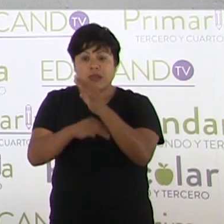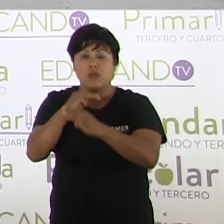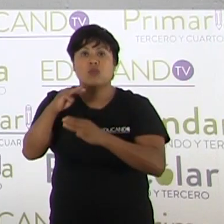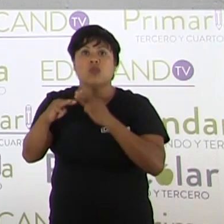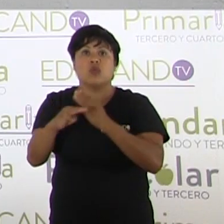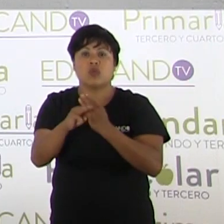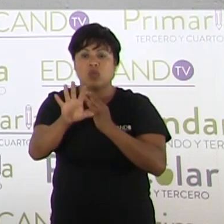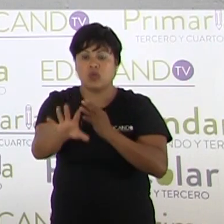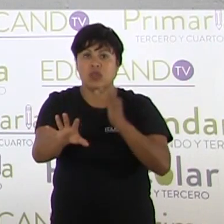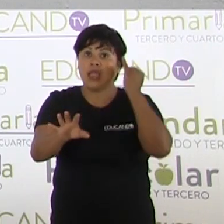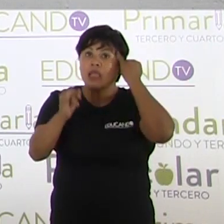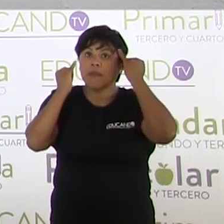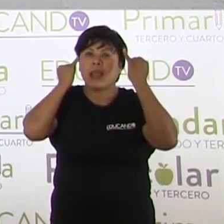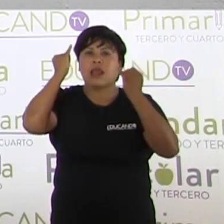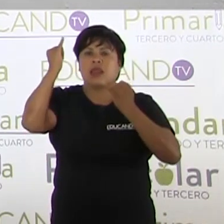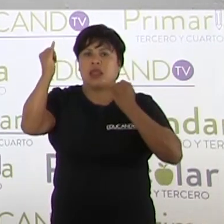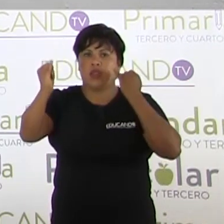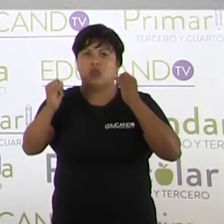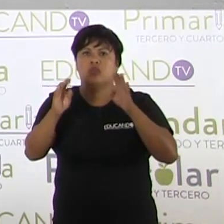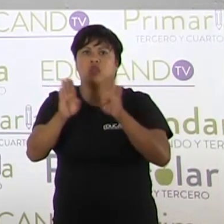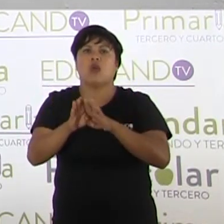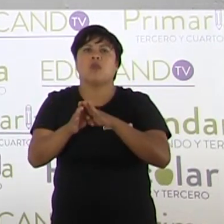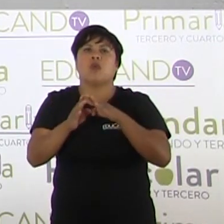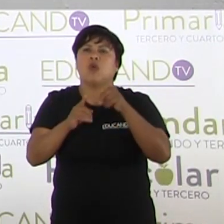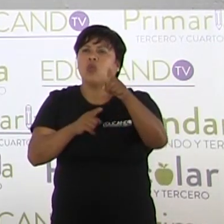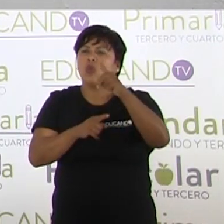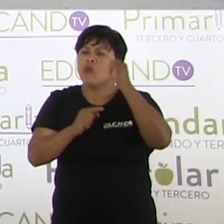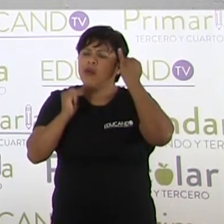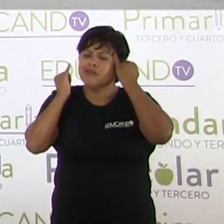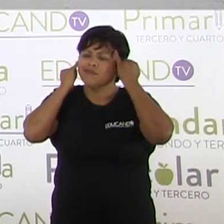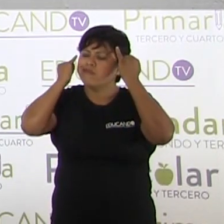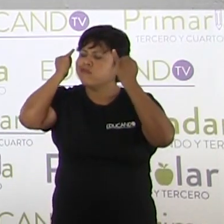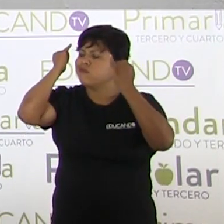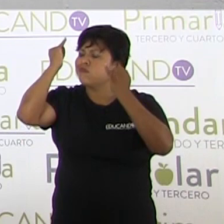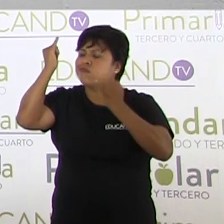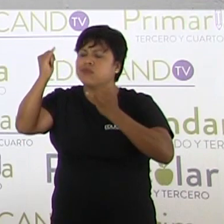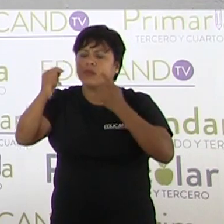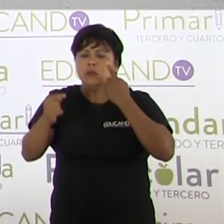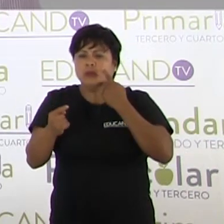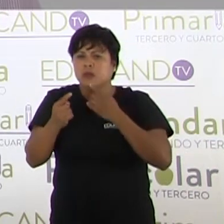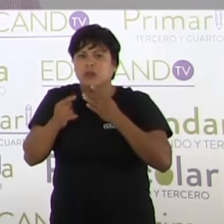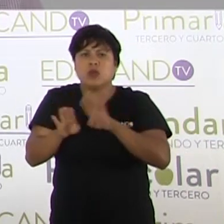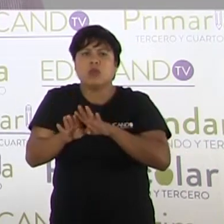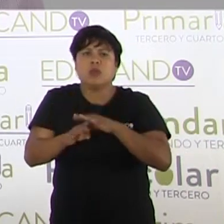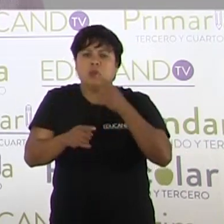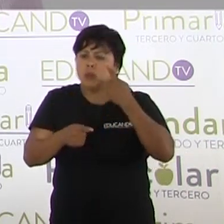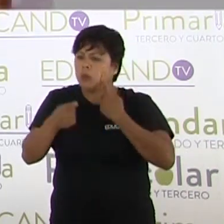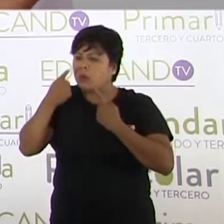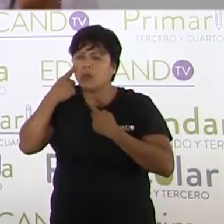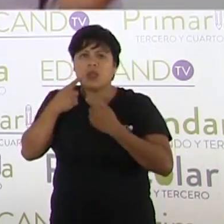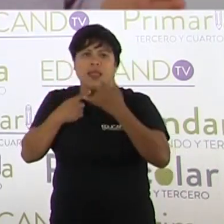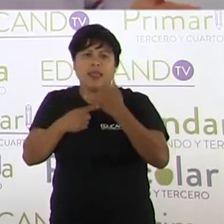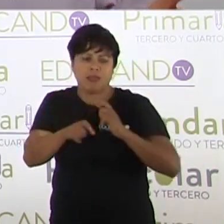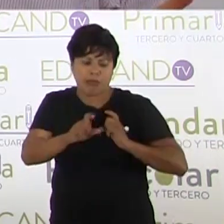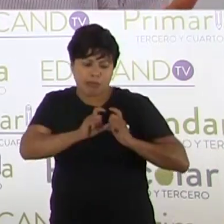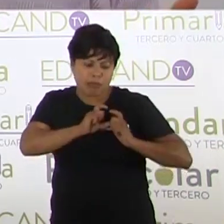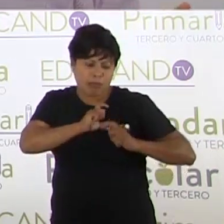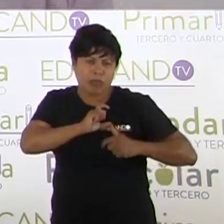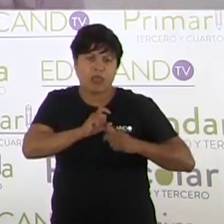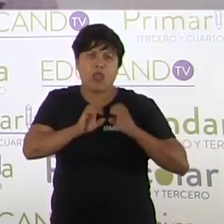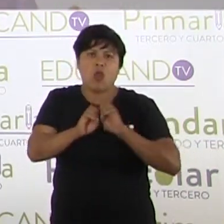mundos imaginarios como la fantasía, la melancolía y lo exótico, y